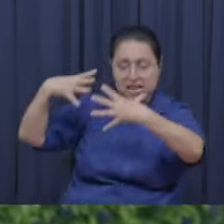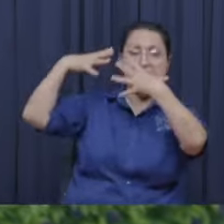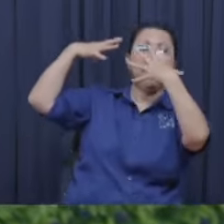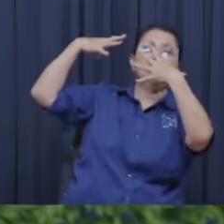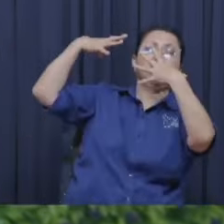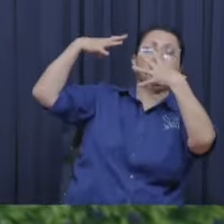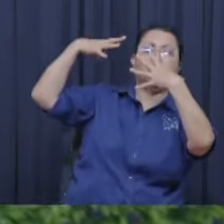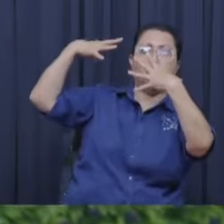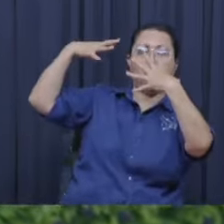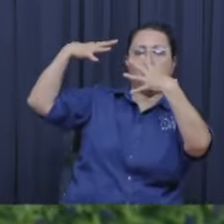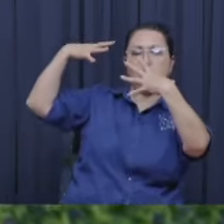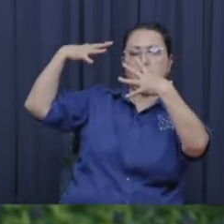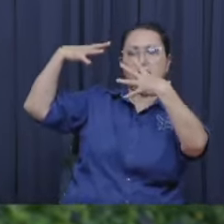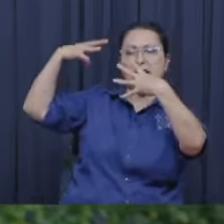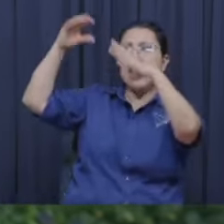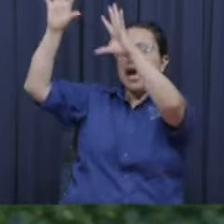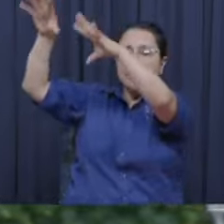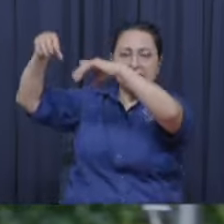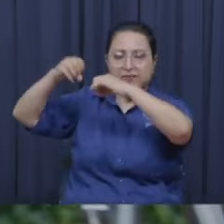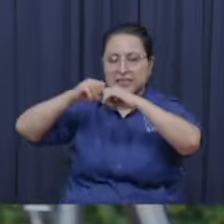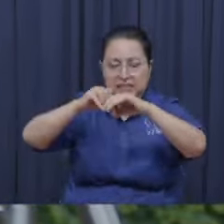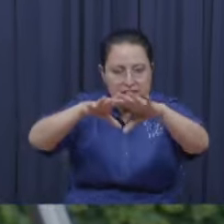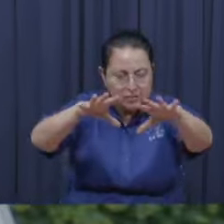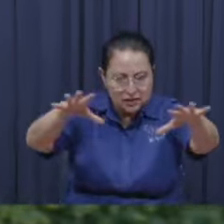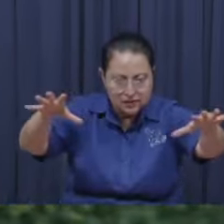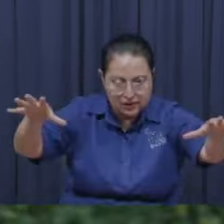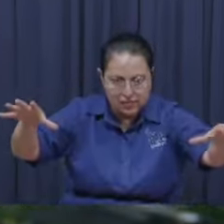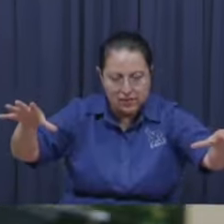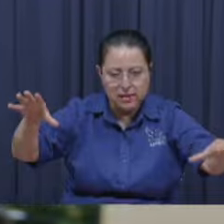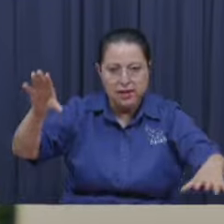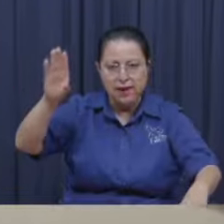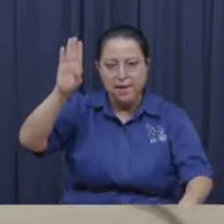una administración de becerro.